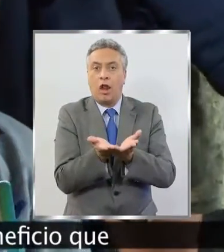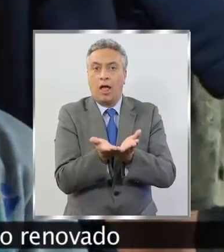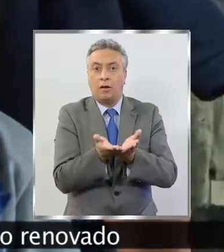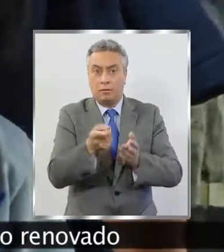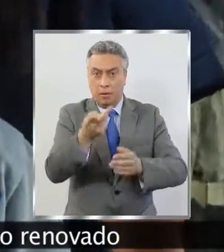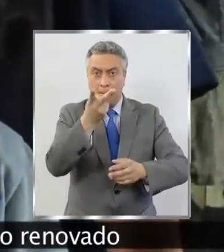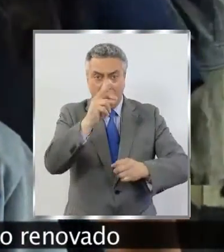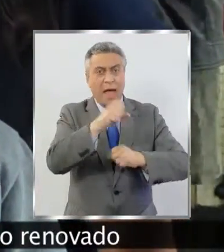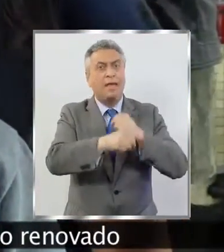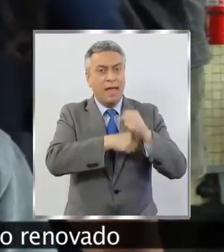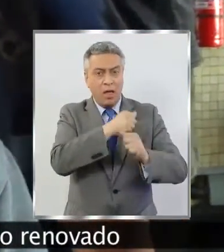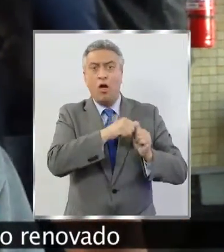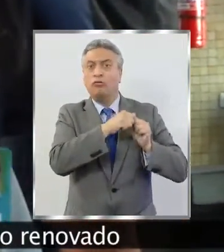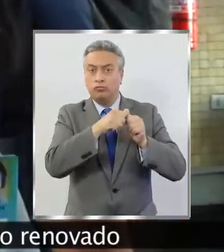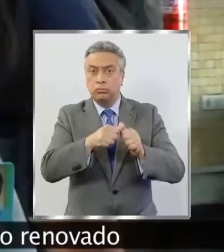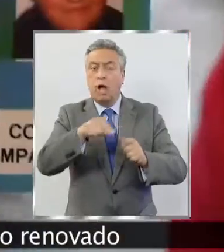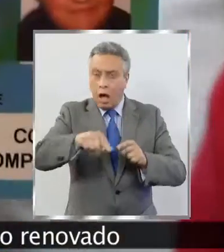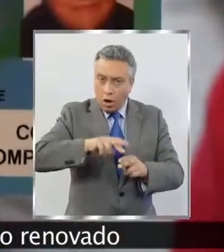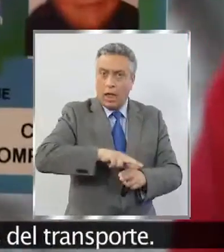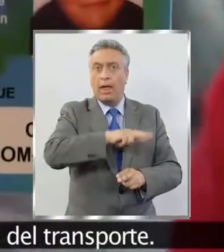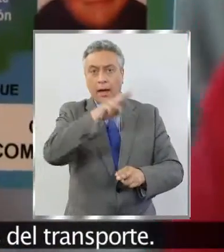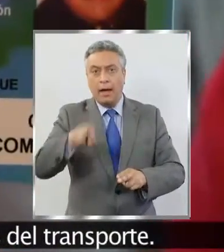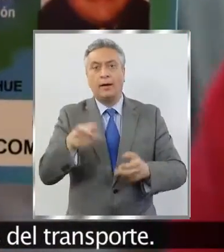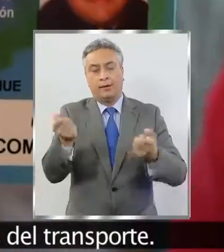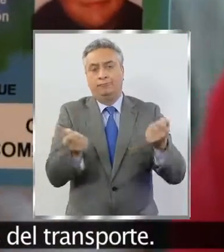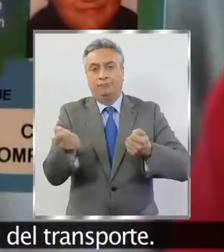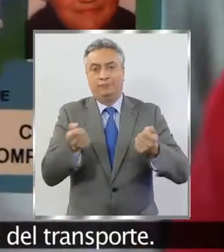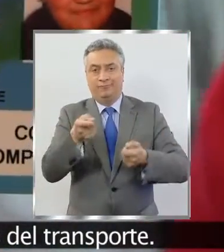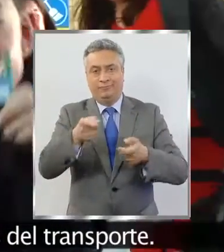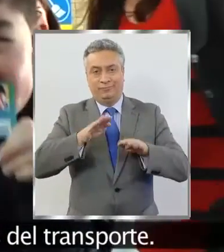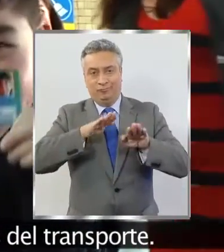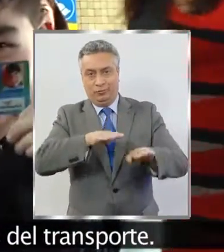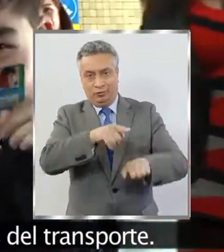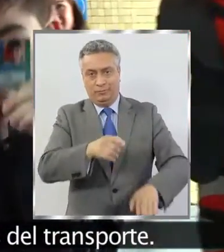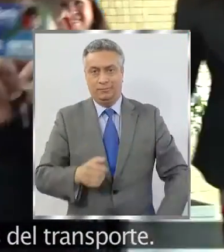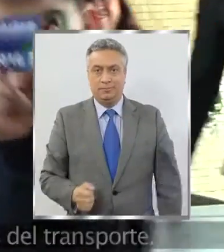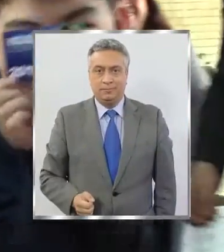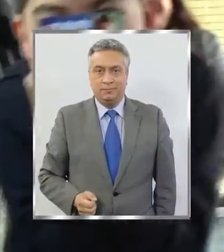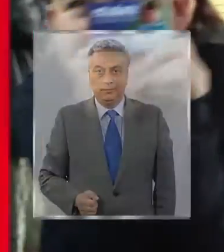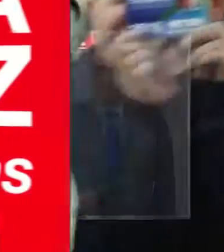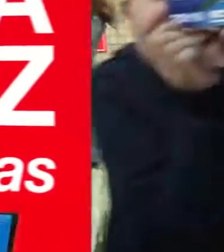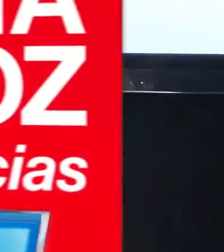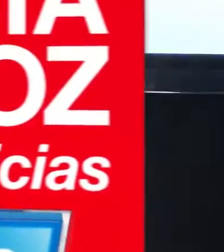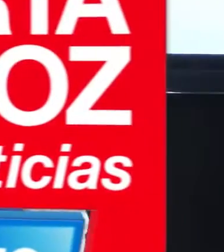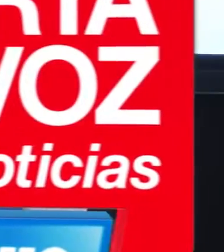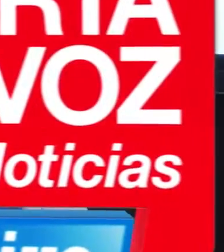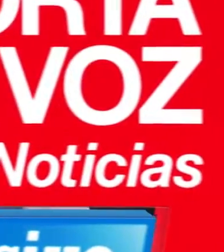que ya cumple 20 años y ha sido renovado gracias al apoyo de los gremios del transporte.